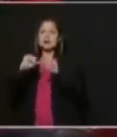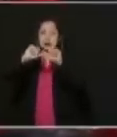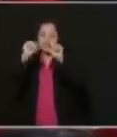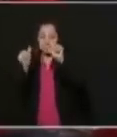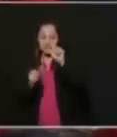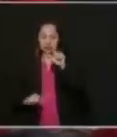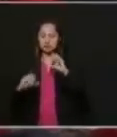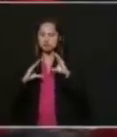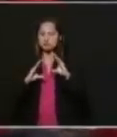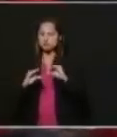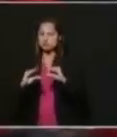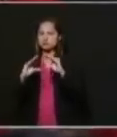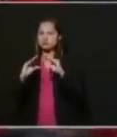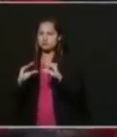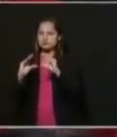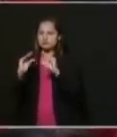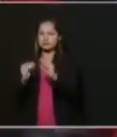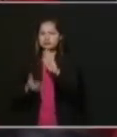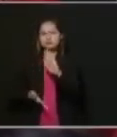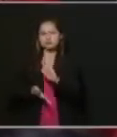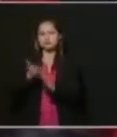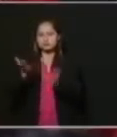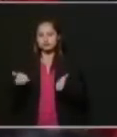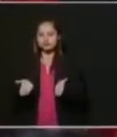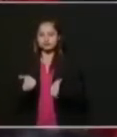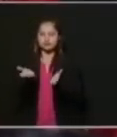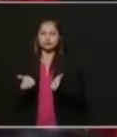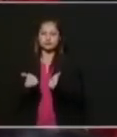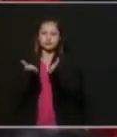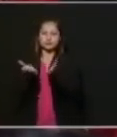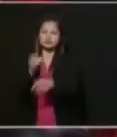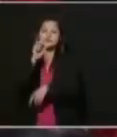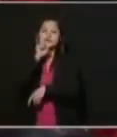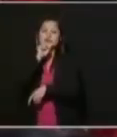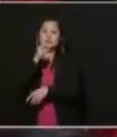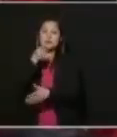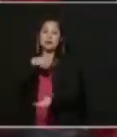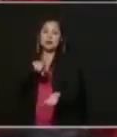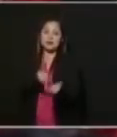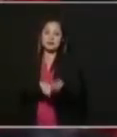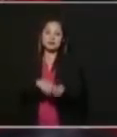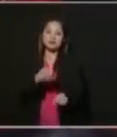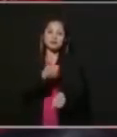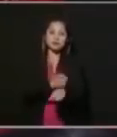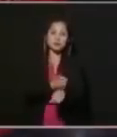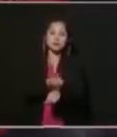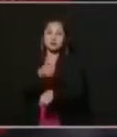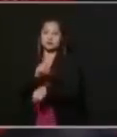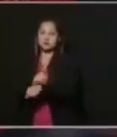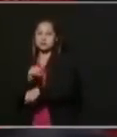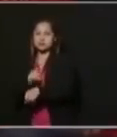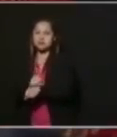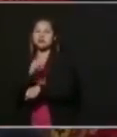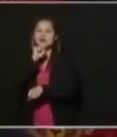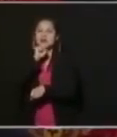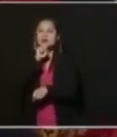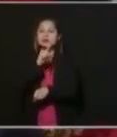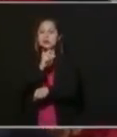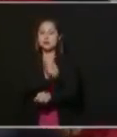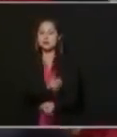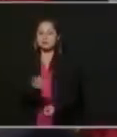desde la educación básica y se apoyará a creadores y